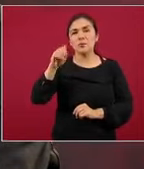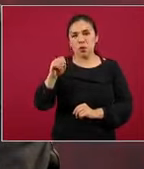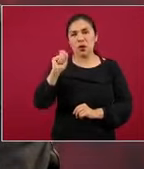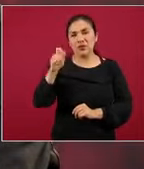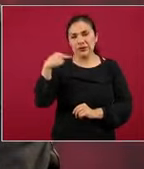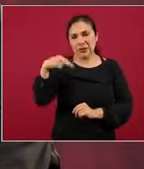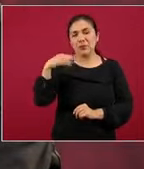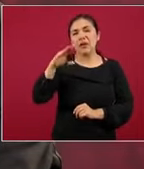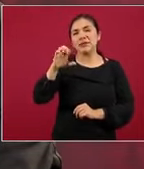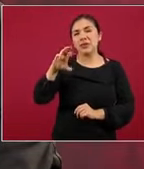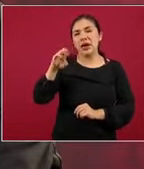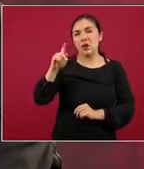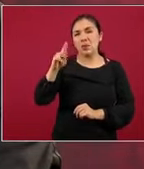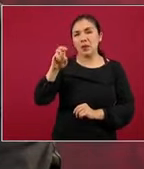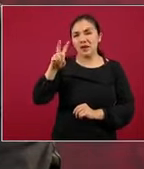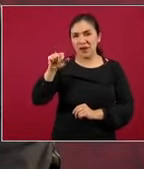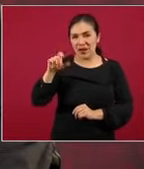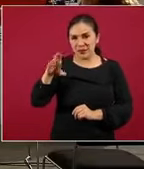llama seroprevalencia.